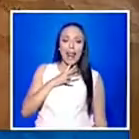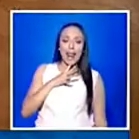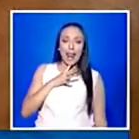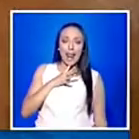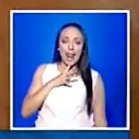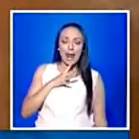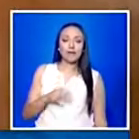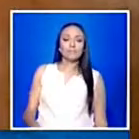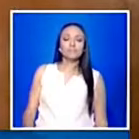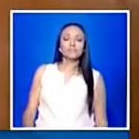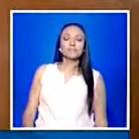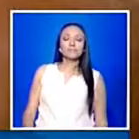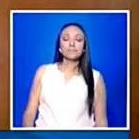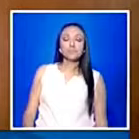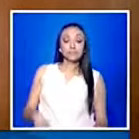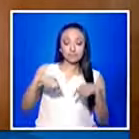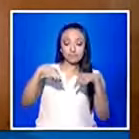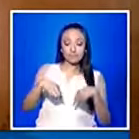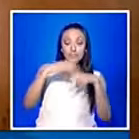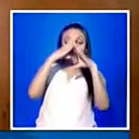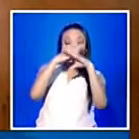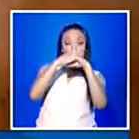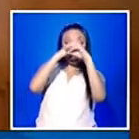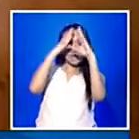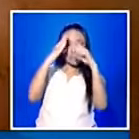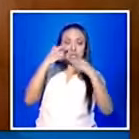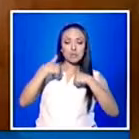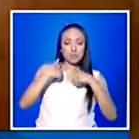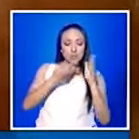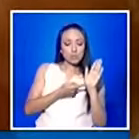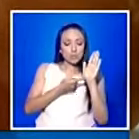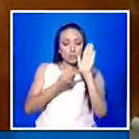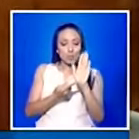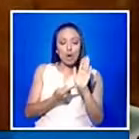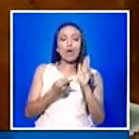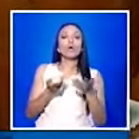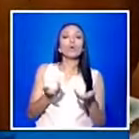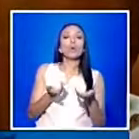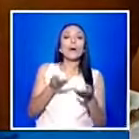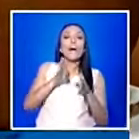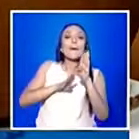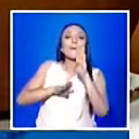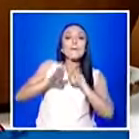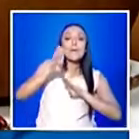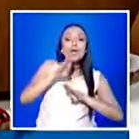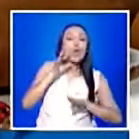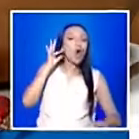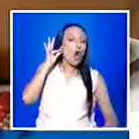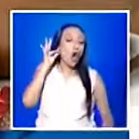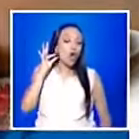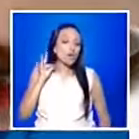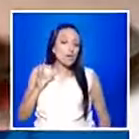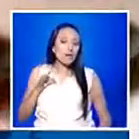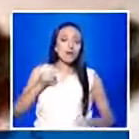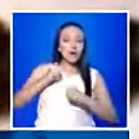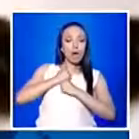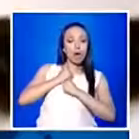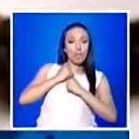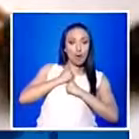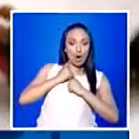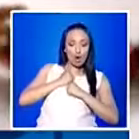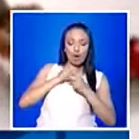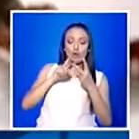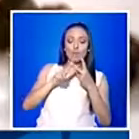En esta mañana nosotros traemos lo que es la biojoyería, la biocerámica, todo lo nuestro, la guayusa,